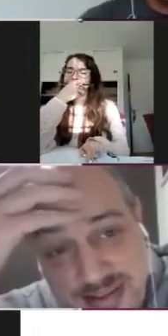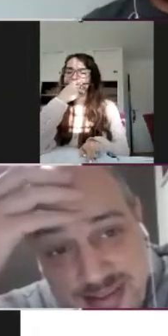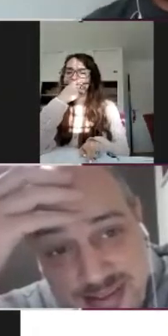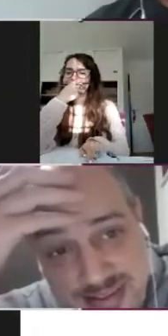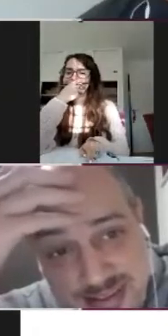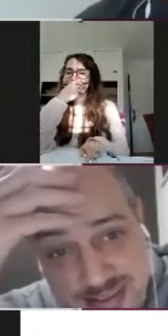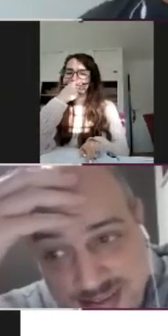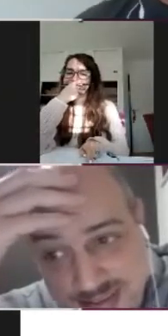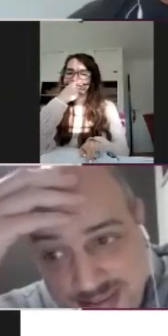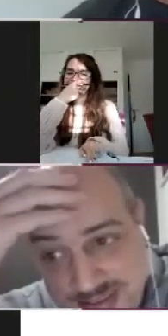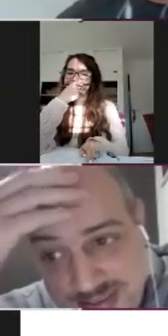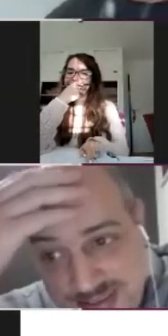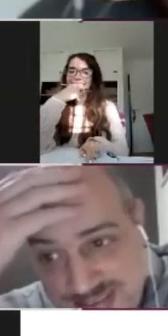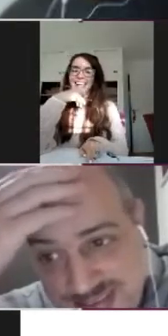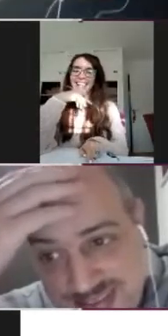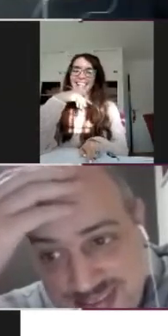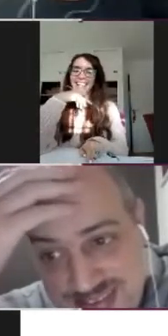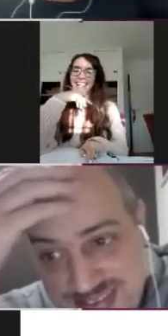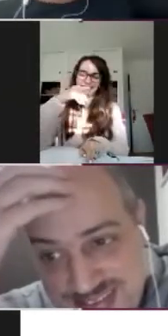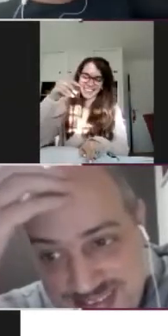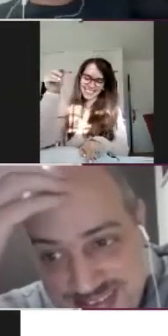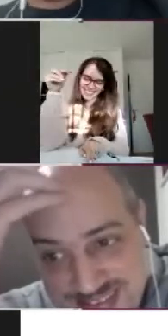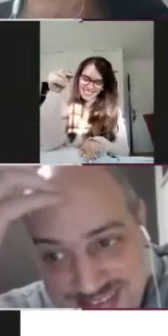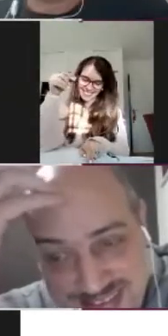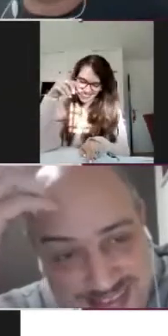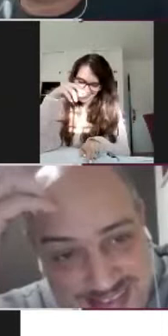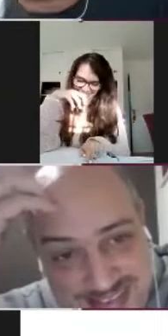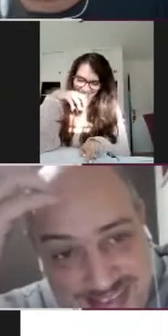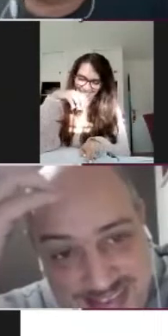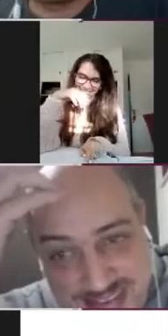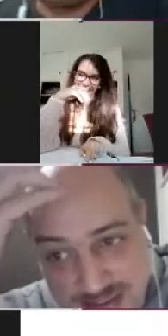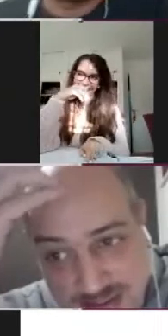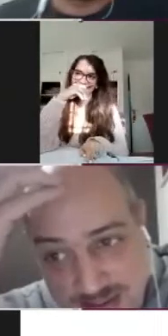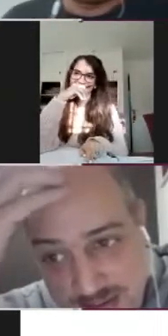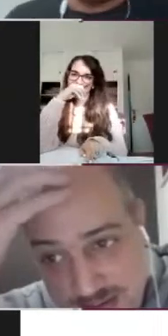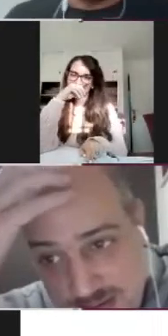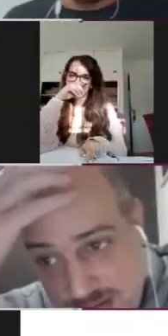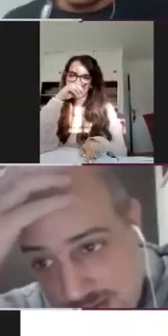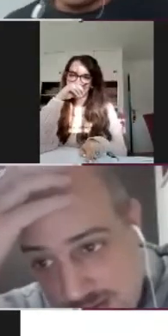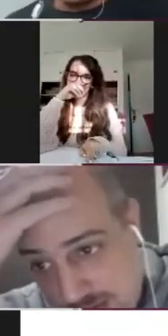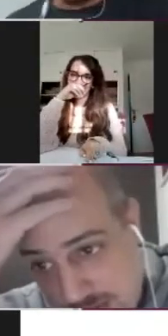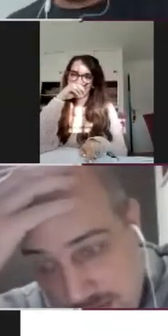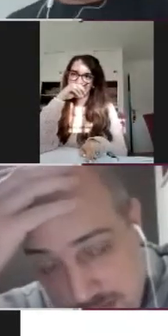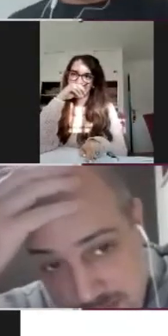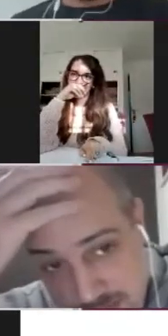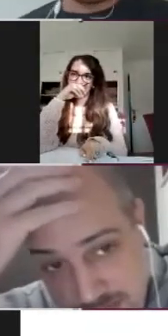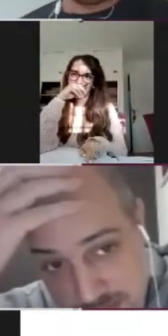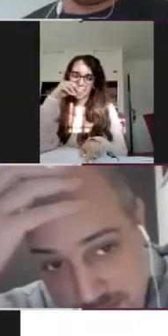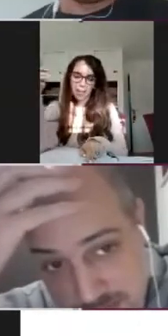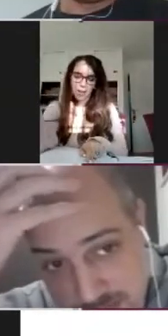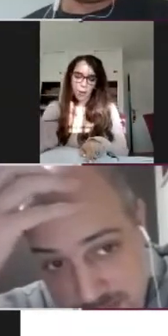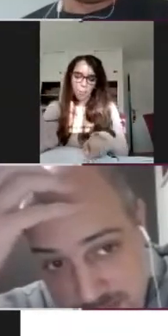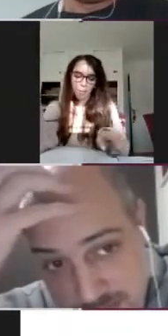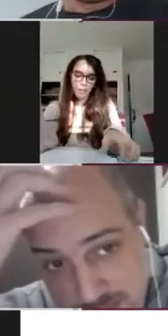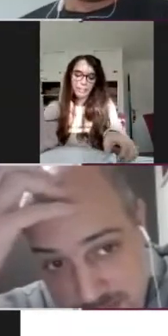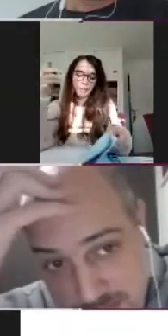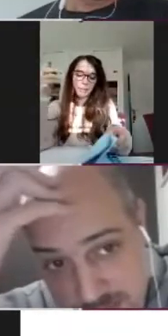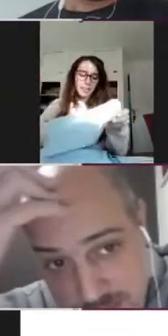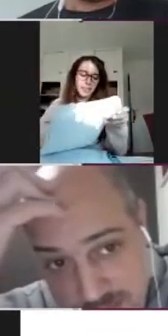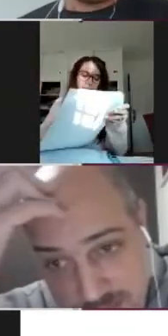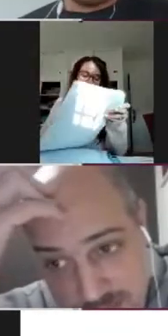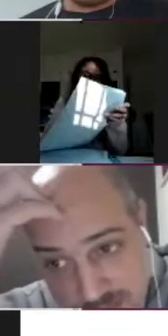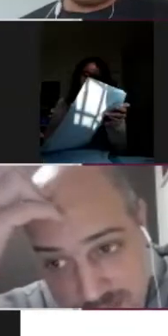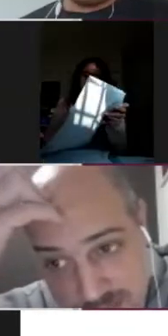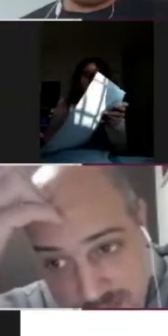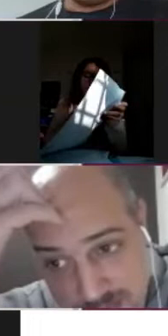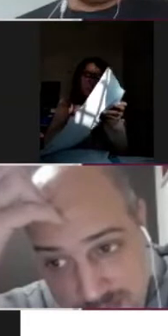das cuenta. Por eso, ¿vos lo estás leyendo bien? ¿Eh? Bueno, o sea, mirá,